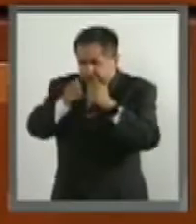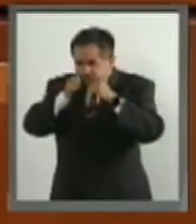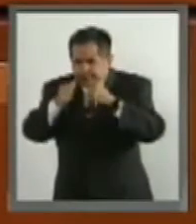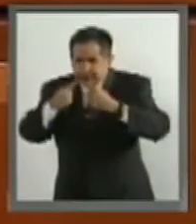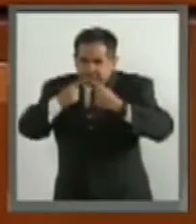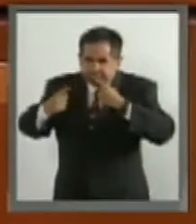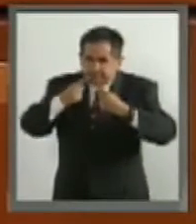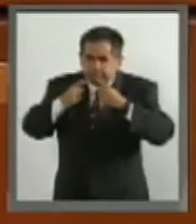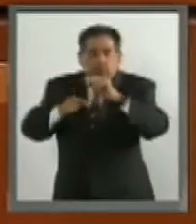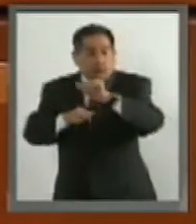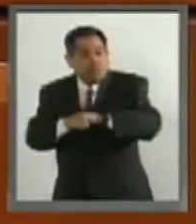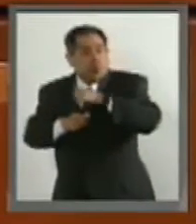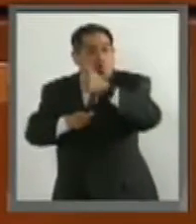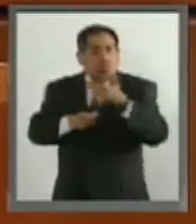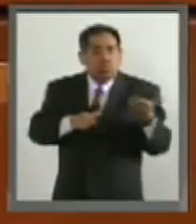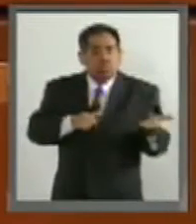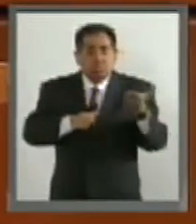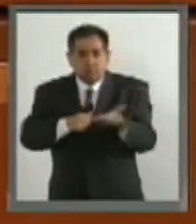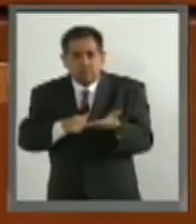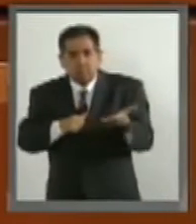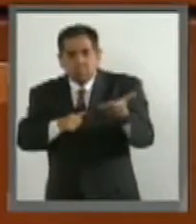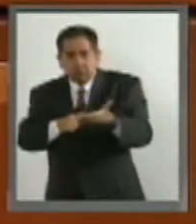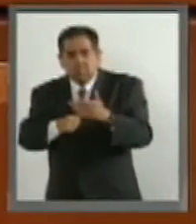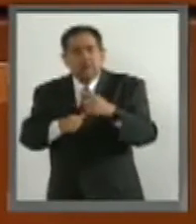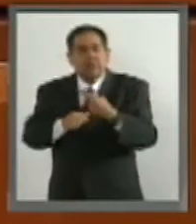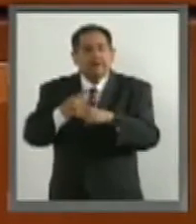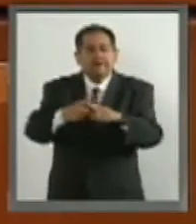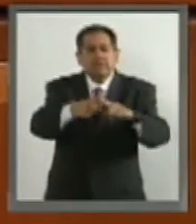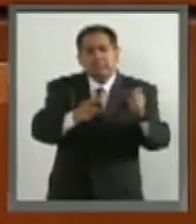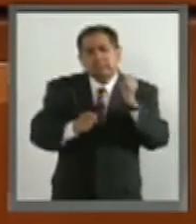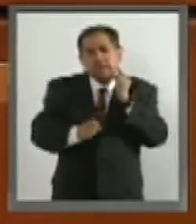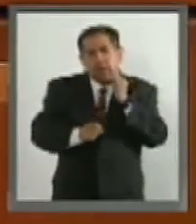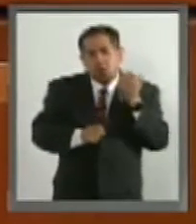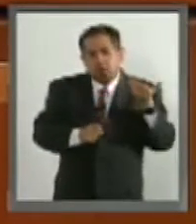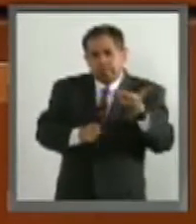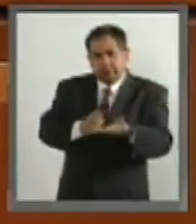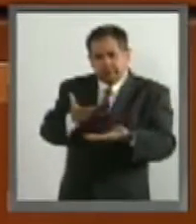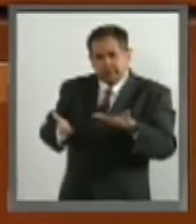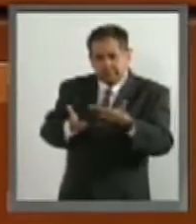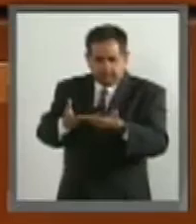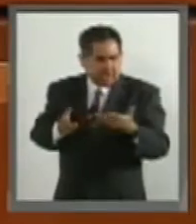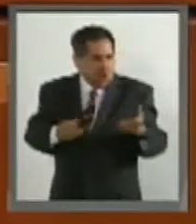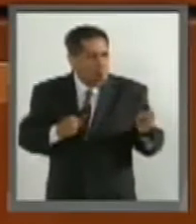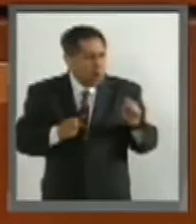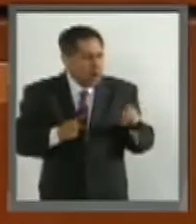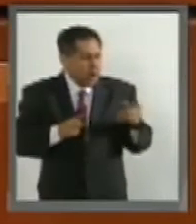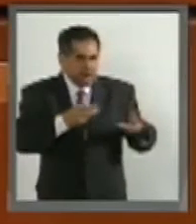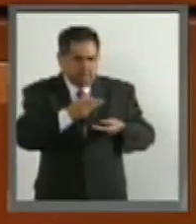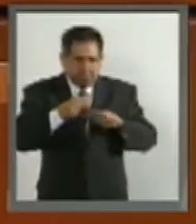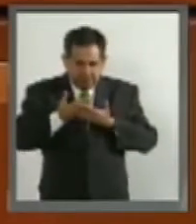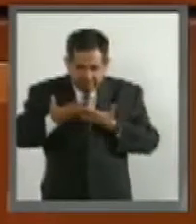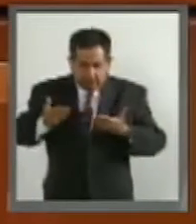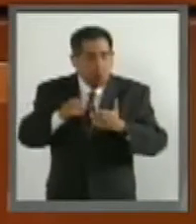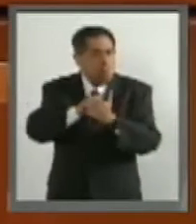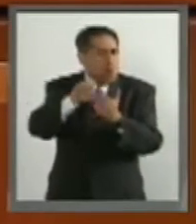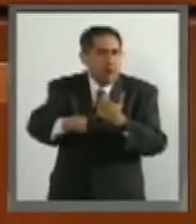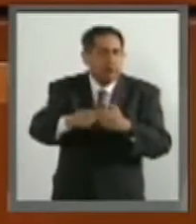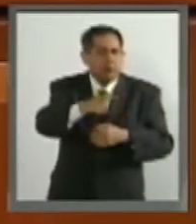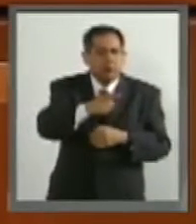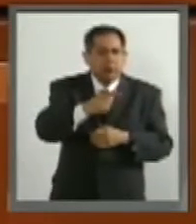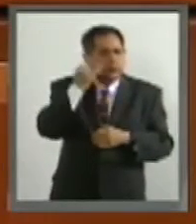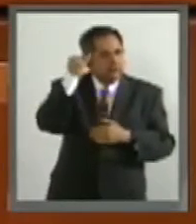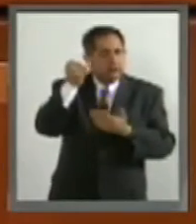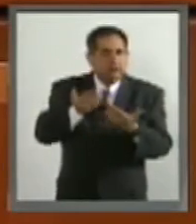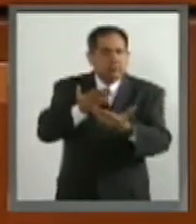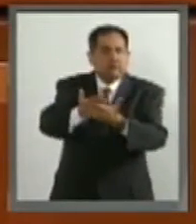atendieron otras iniciativas de senadoras y senadores. Puedo rescatar, por ejemplo, la iniciativa